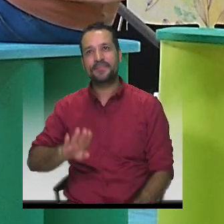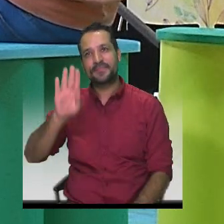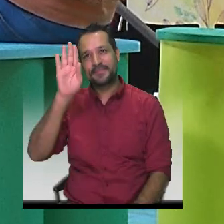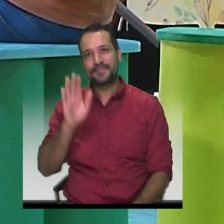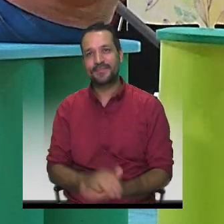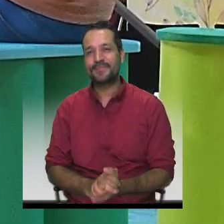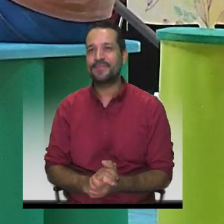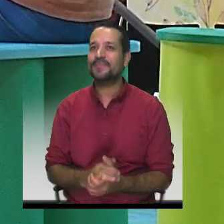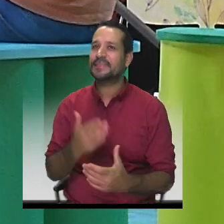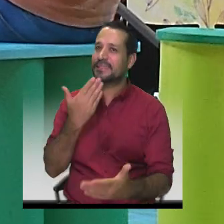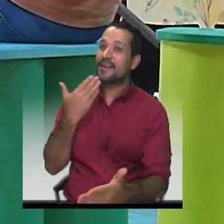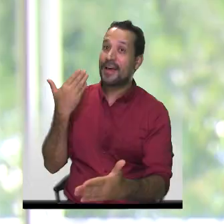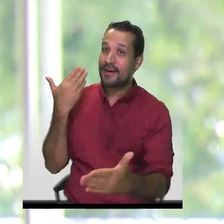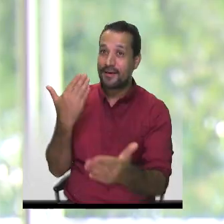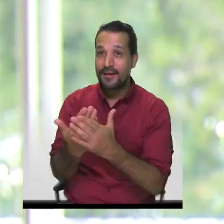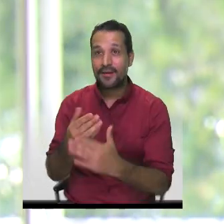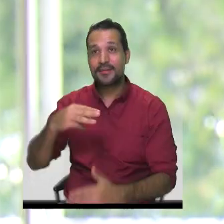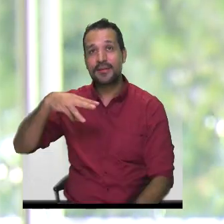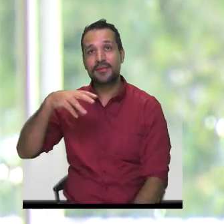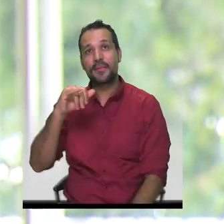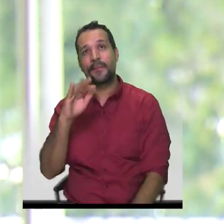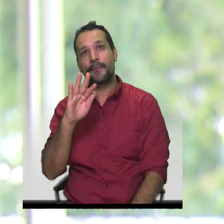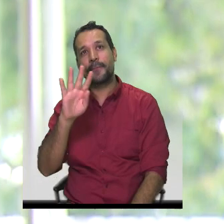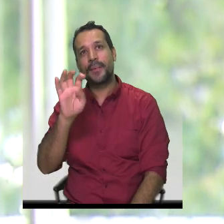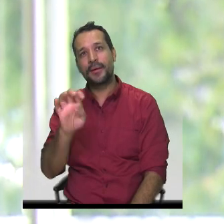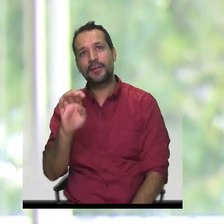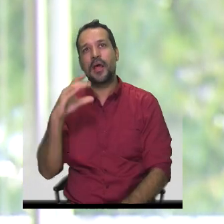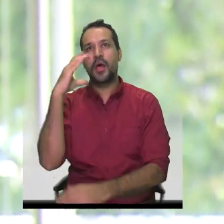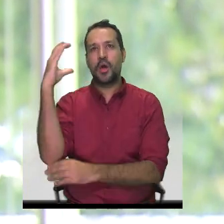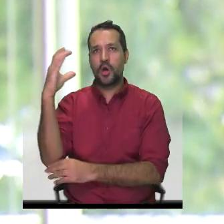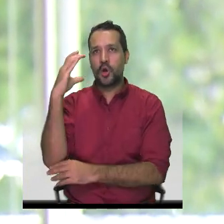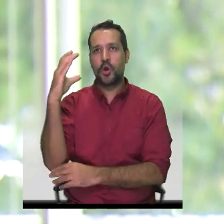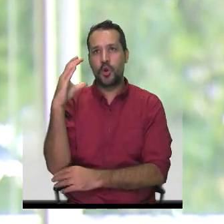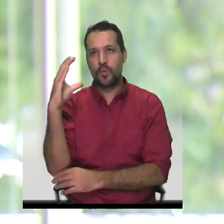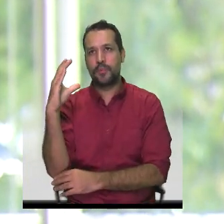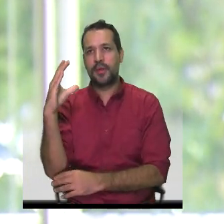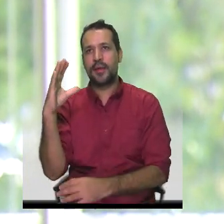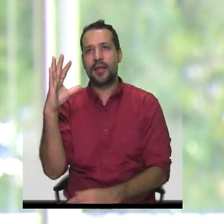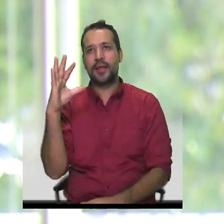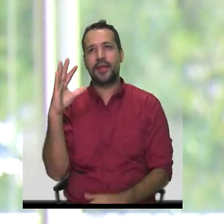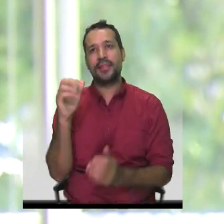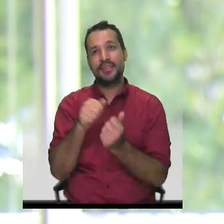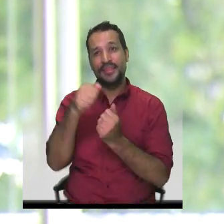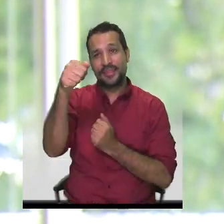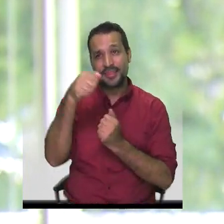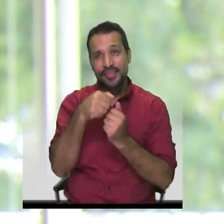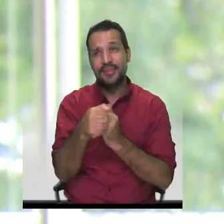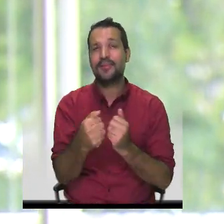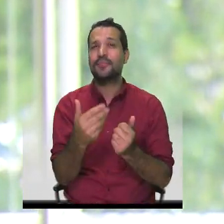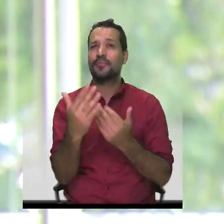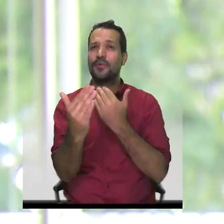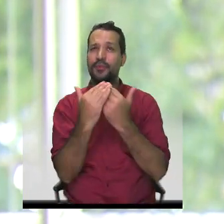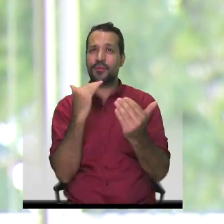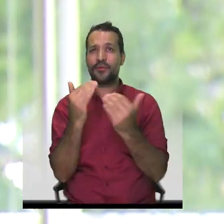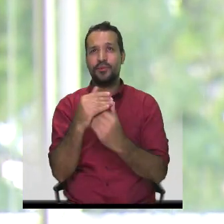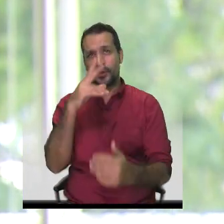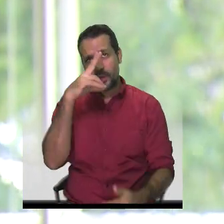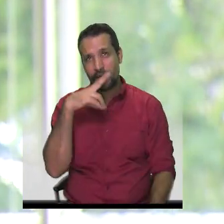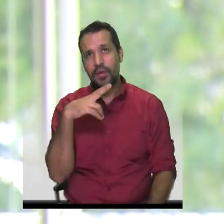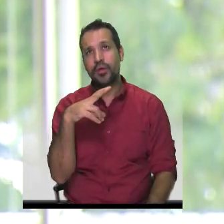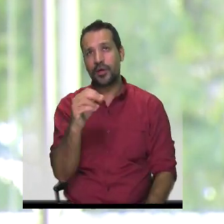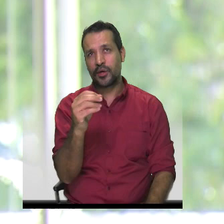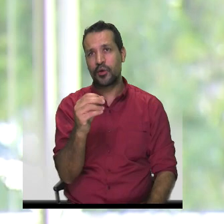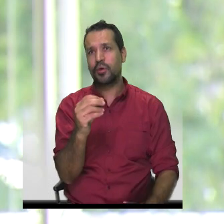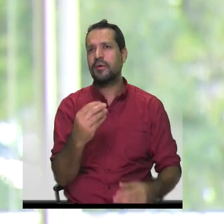Bueno, gracias Maite y a Colombia Tex por invitarnos a este espacio. Yo soy hijo de familias del suroeste